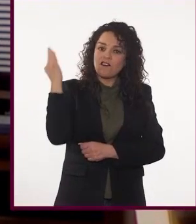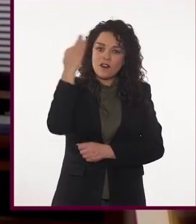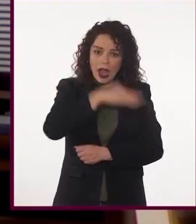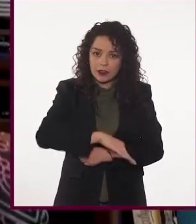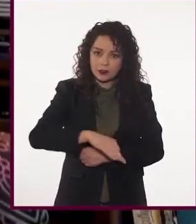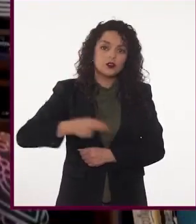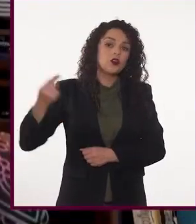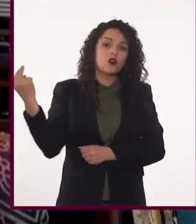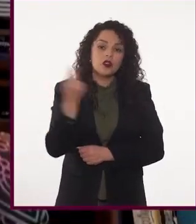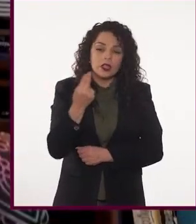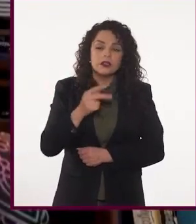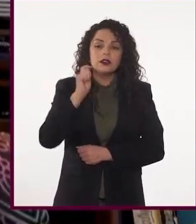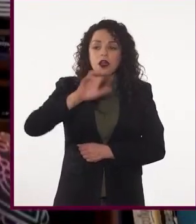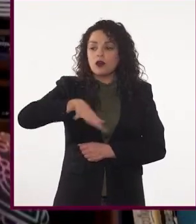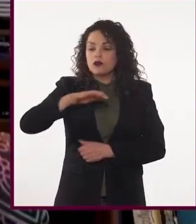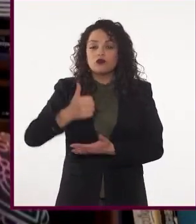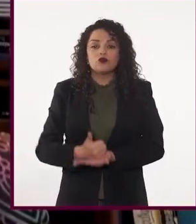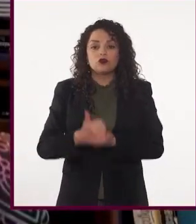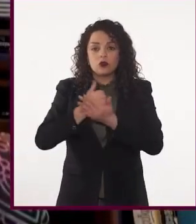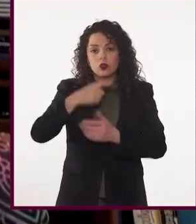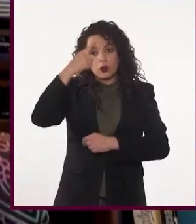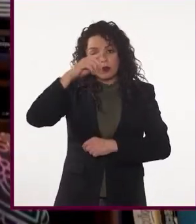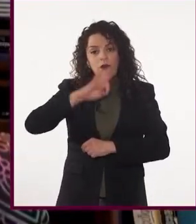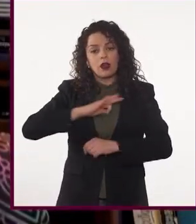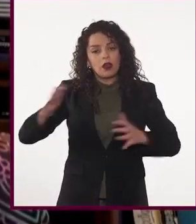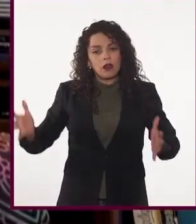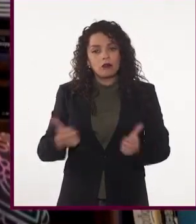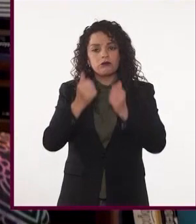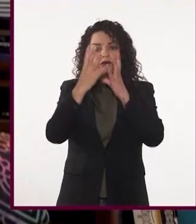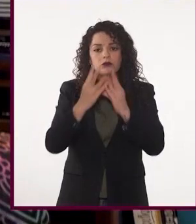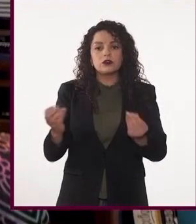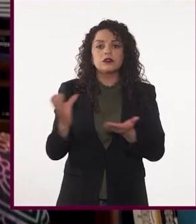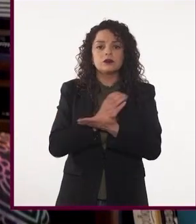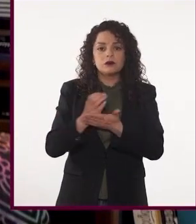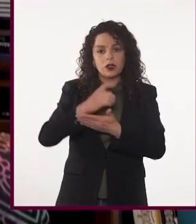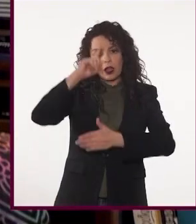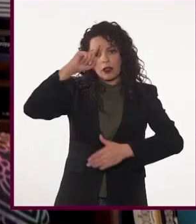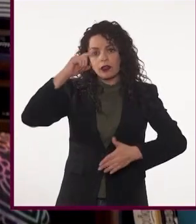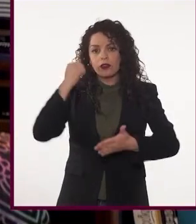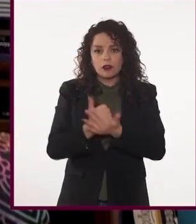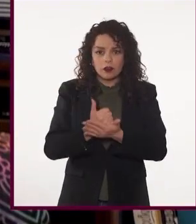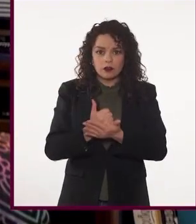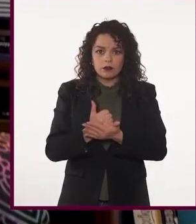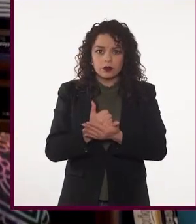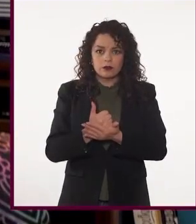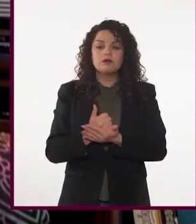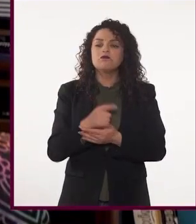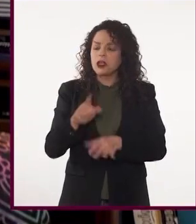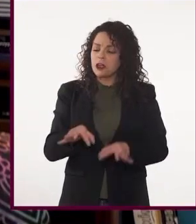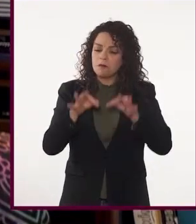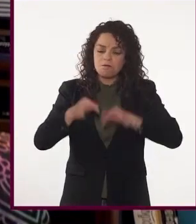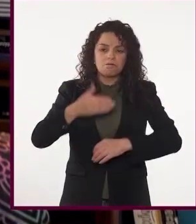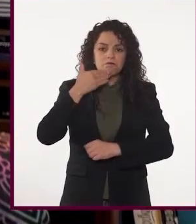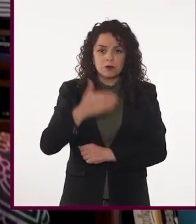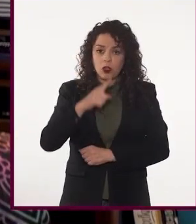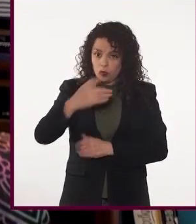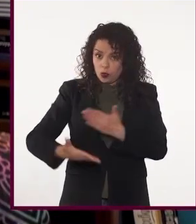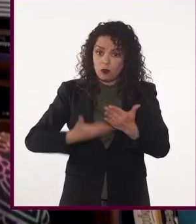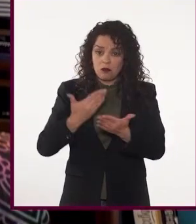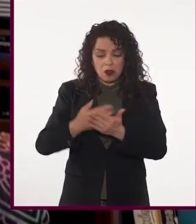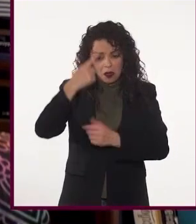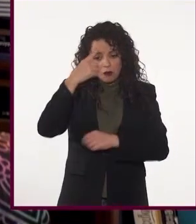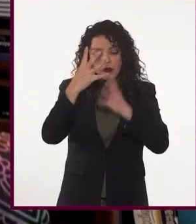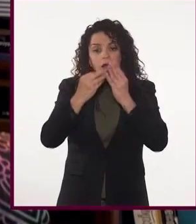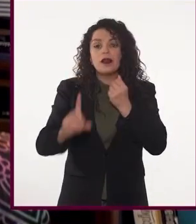falso. Buscar ayuda para superar crisis emocionales y traumas es sensato y certero.